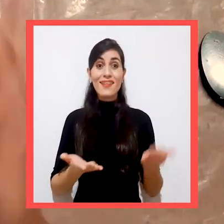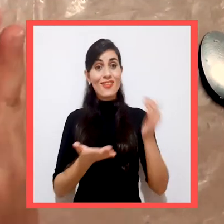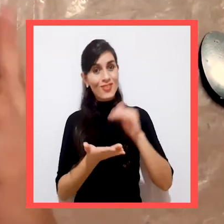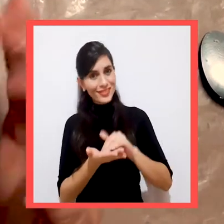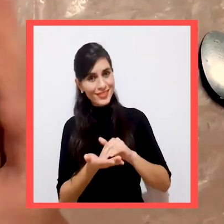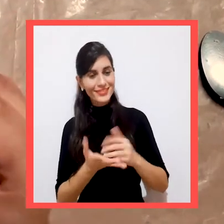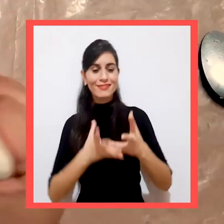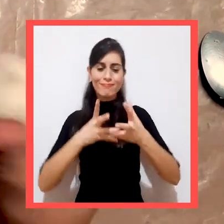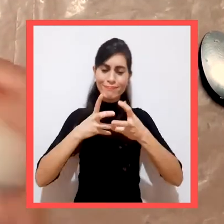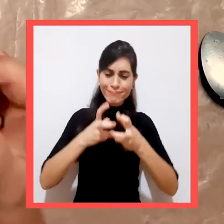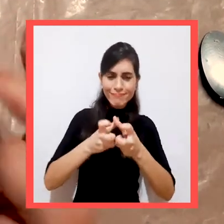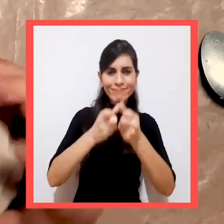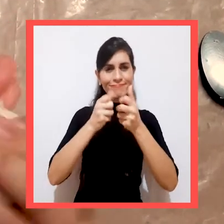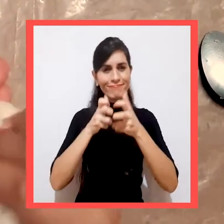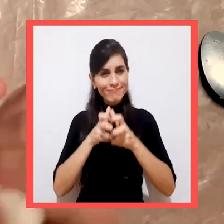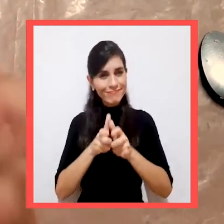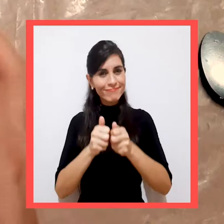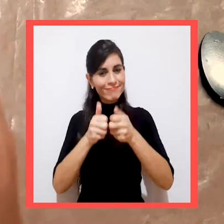Volvemos a amasar.